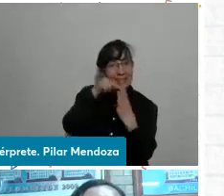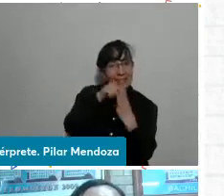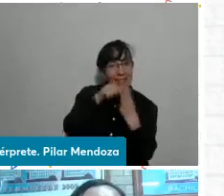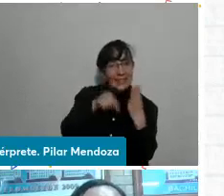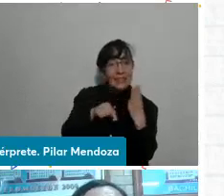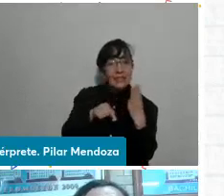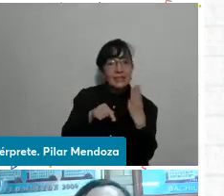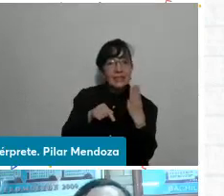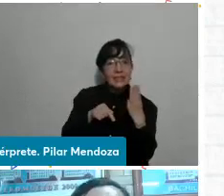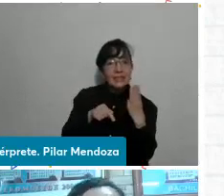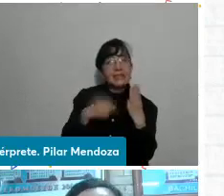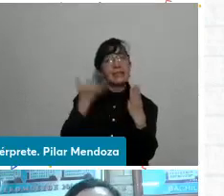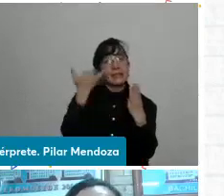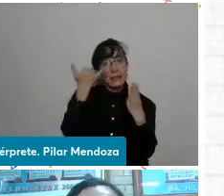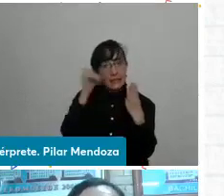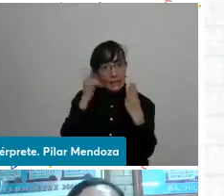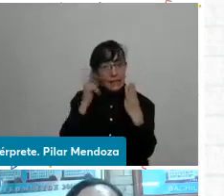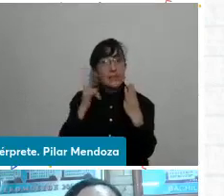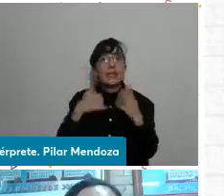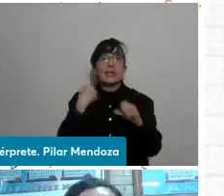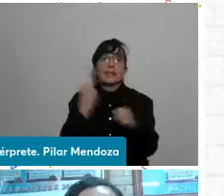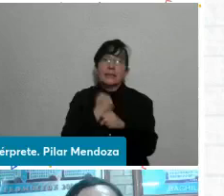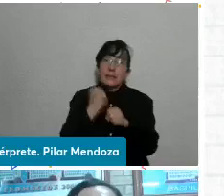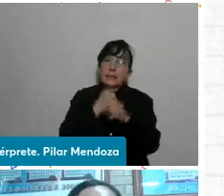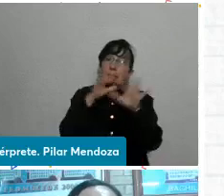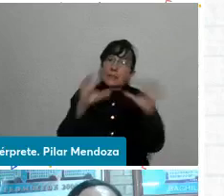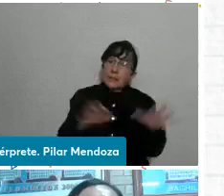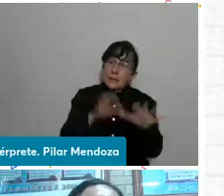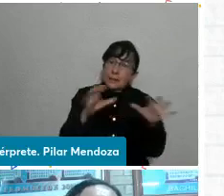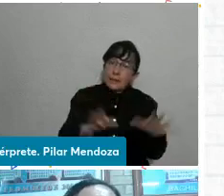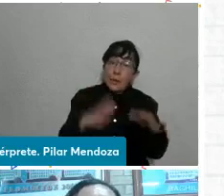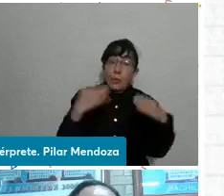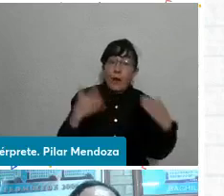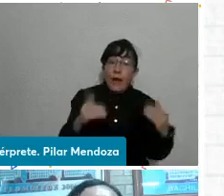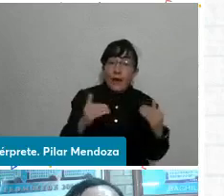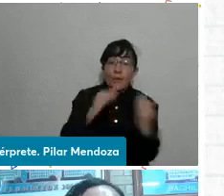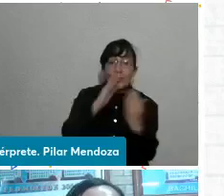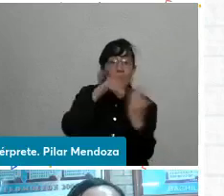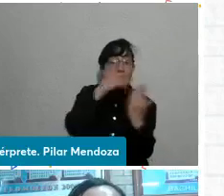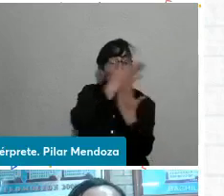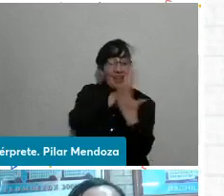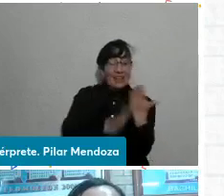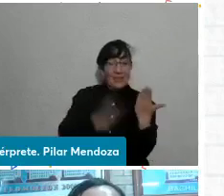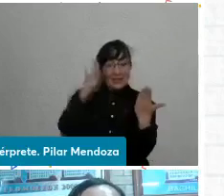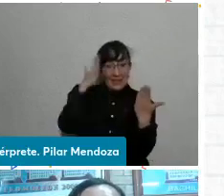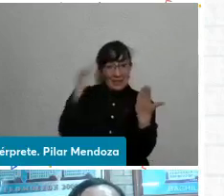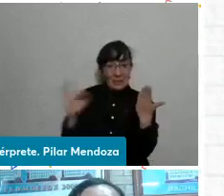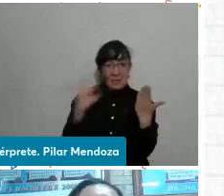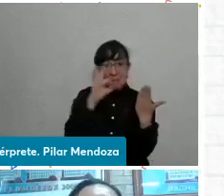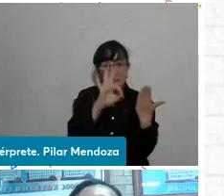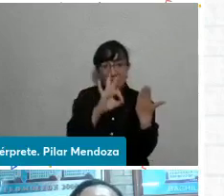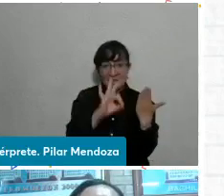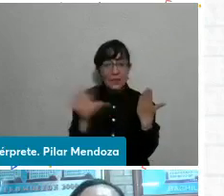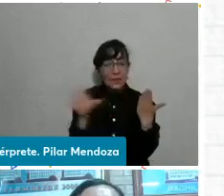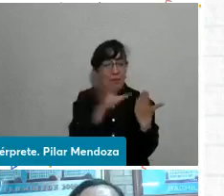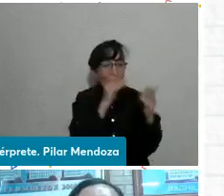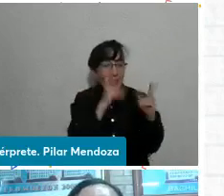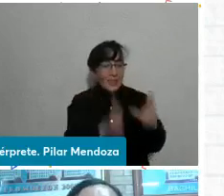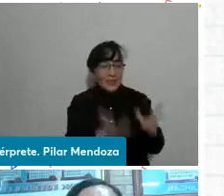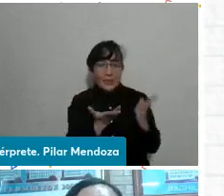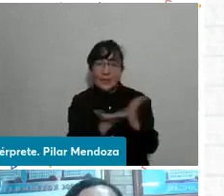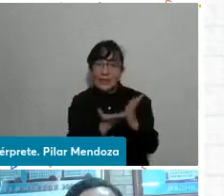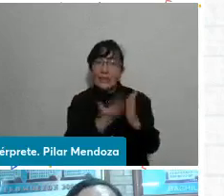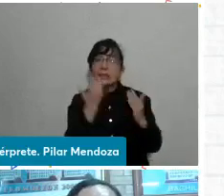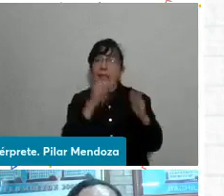traído recompensas a nivel académico. Vemos cómo nuestros estudiantes han avanzado, ya manejan